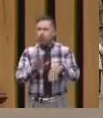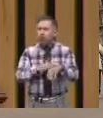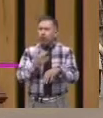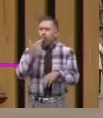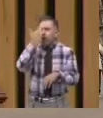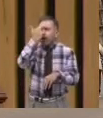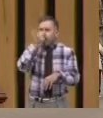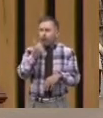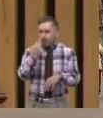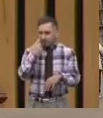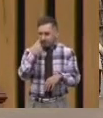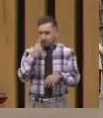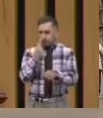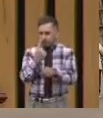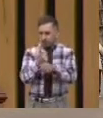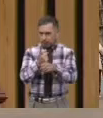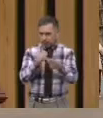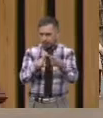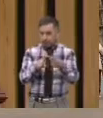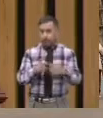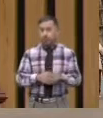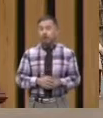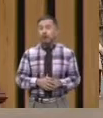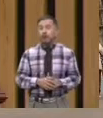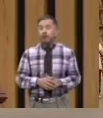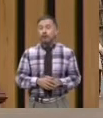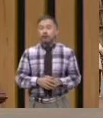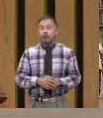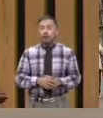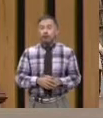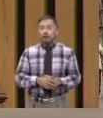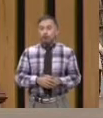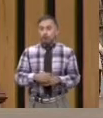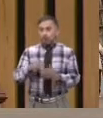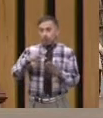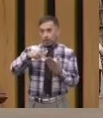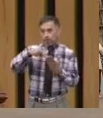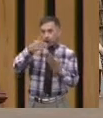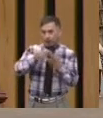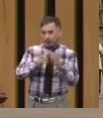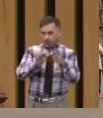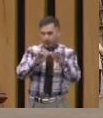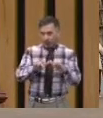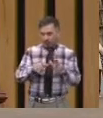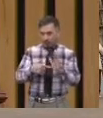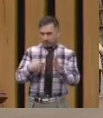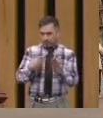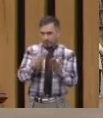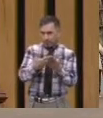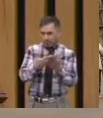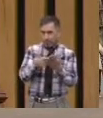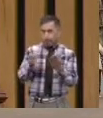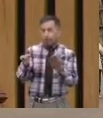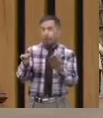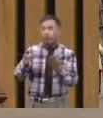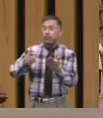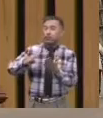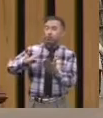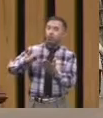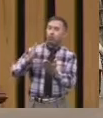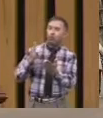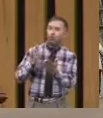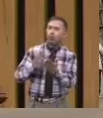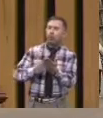no comparto que se esté proponiendo en este proyecto una sanción que